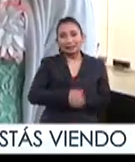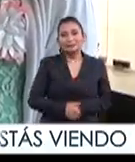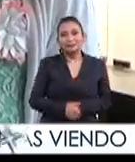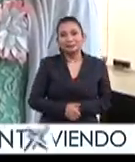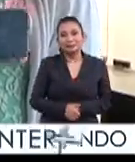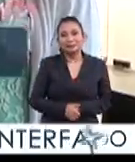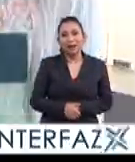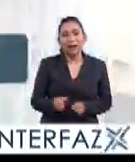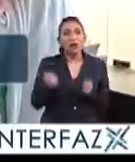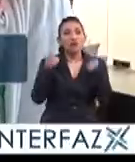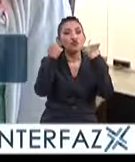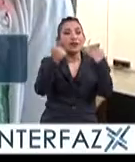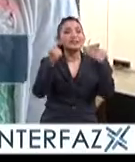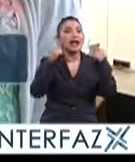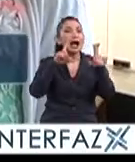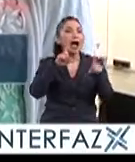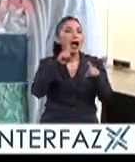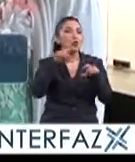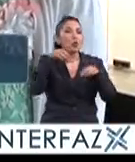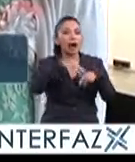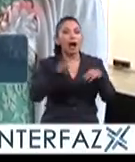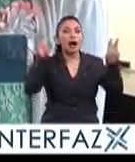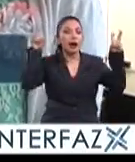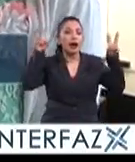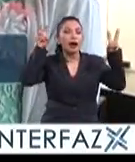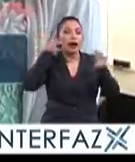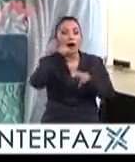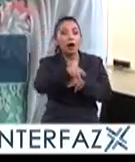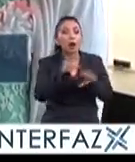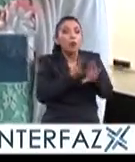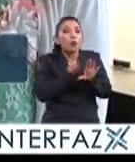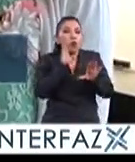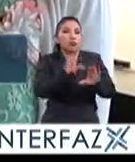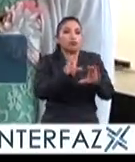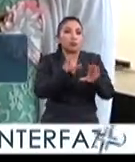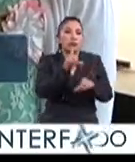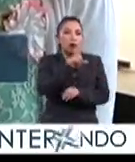La fuerza del agua. ¿Cómo podemos cuidar el agua?